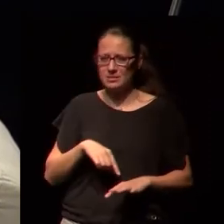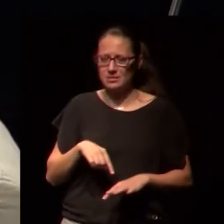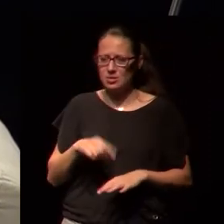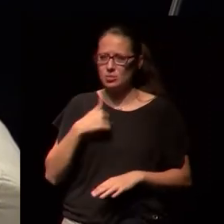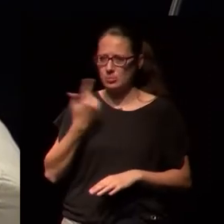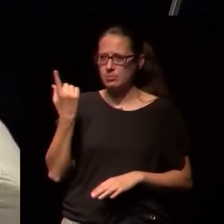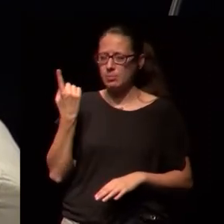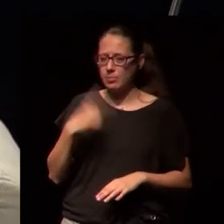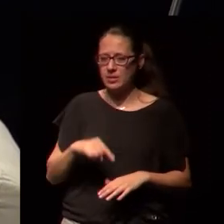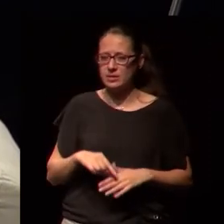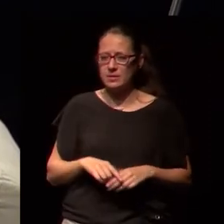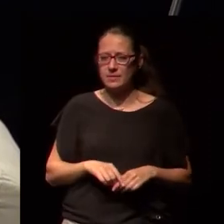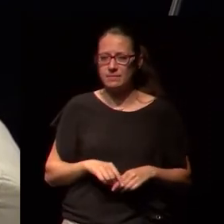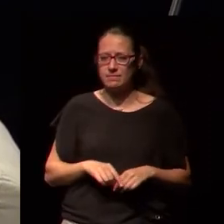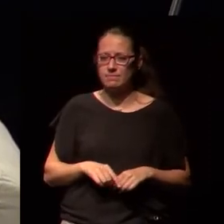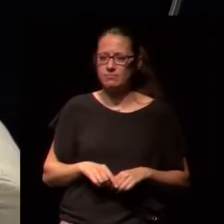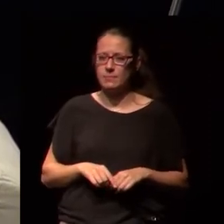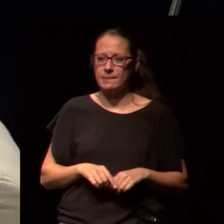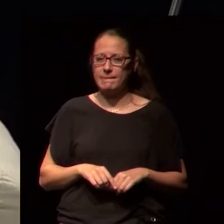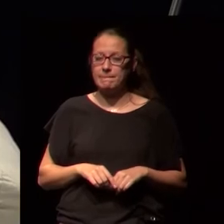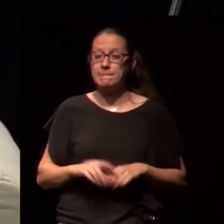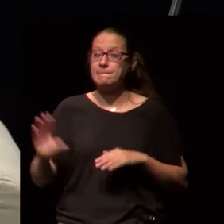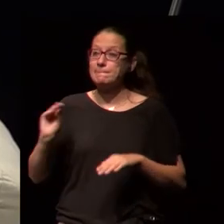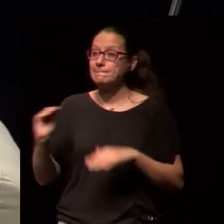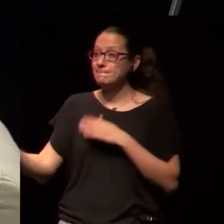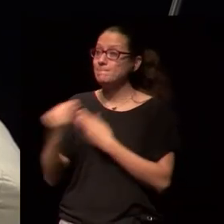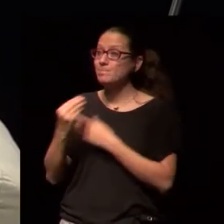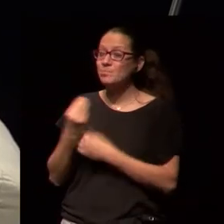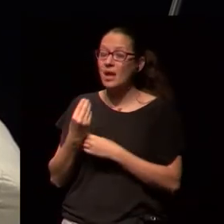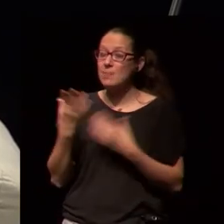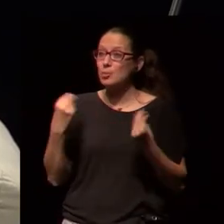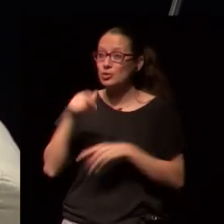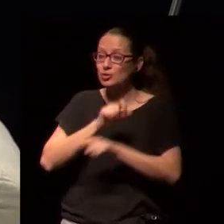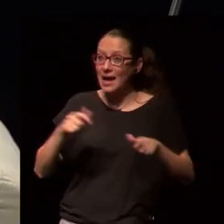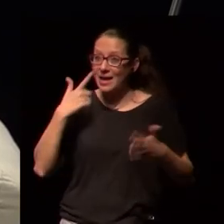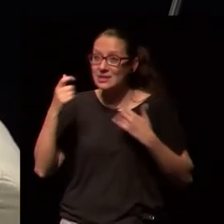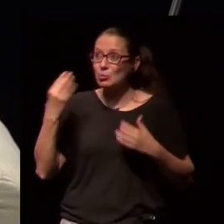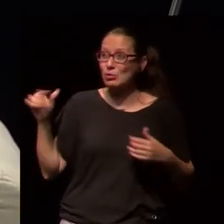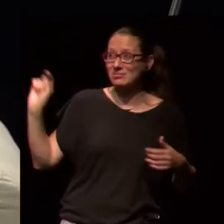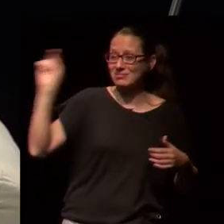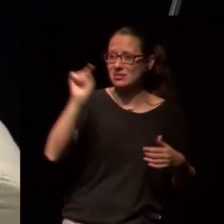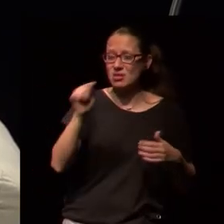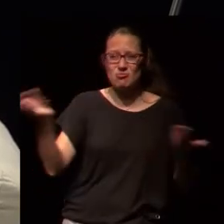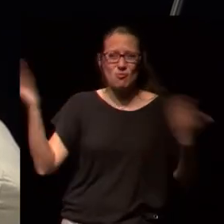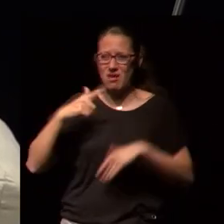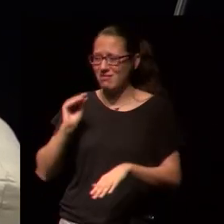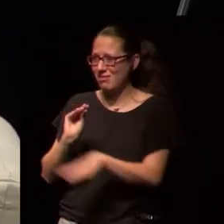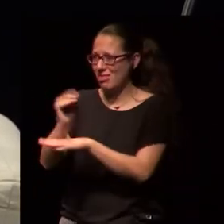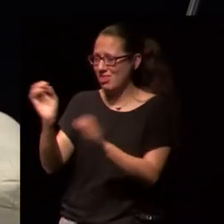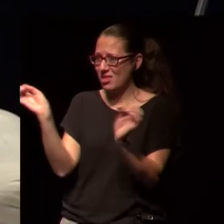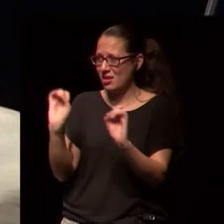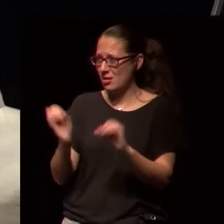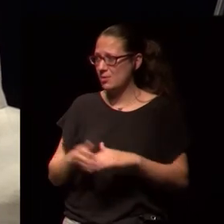de que no hay financiación para muchos artistas en muchos países. Uno de